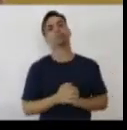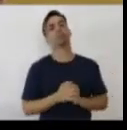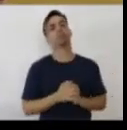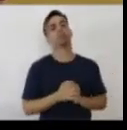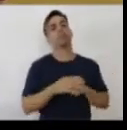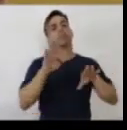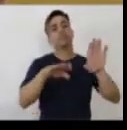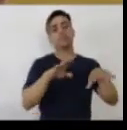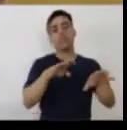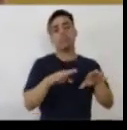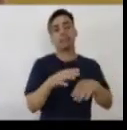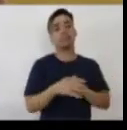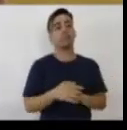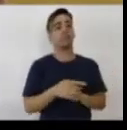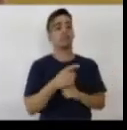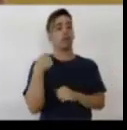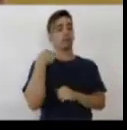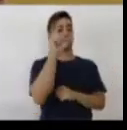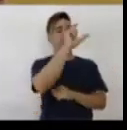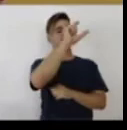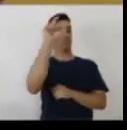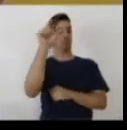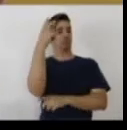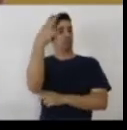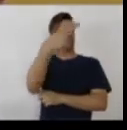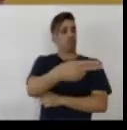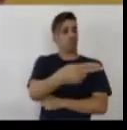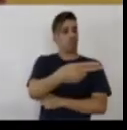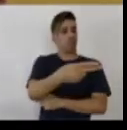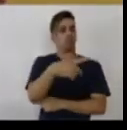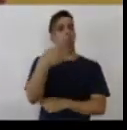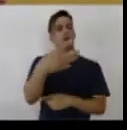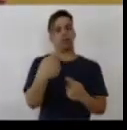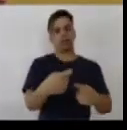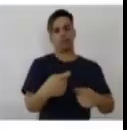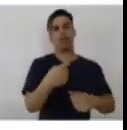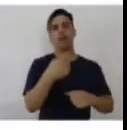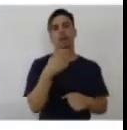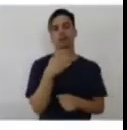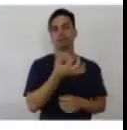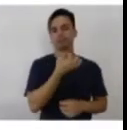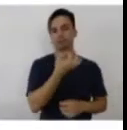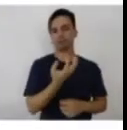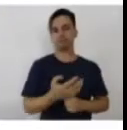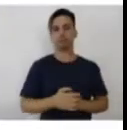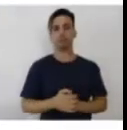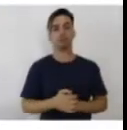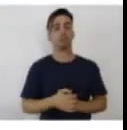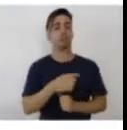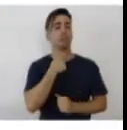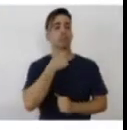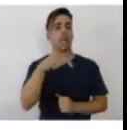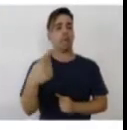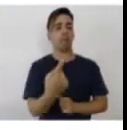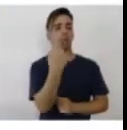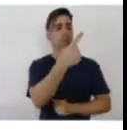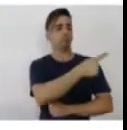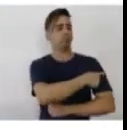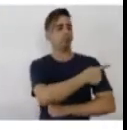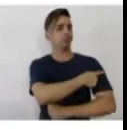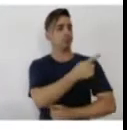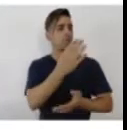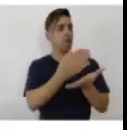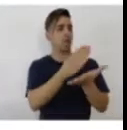pongan al enunciado del ejercicio cuando lo estén trabajando. Por ejemplo, si estuviéramos en la escuela primaria